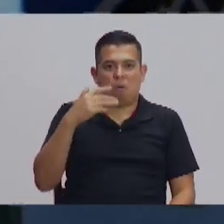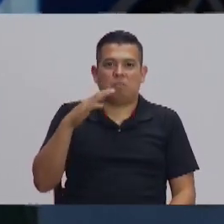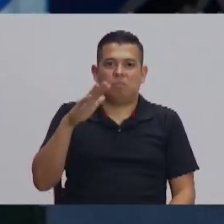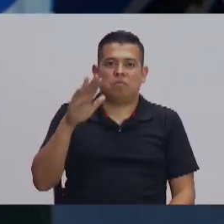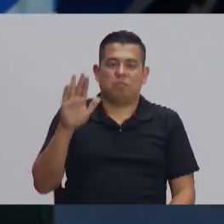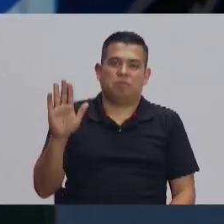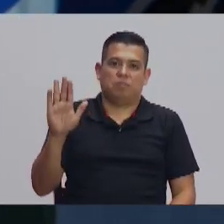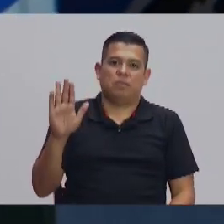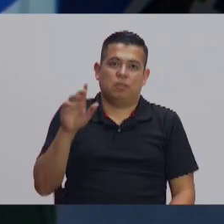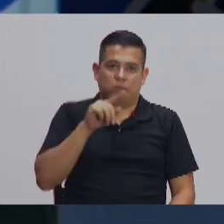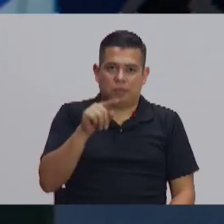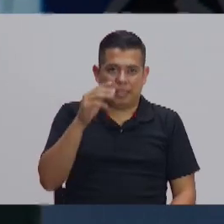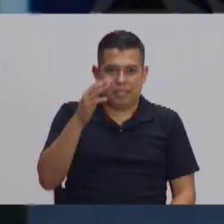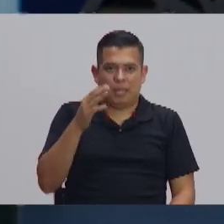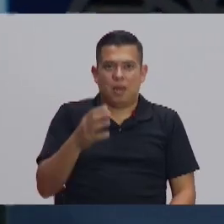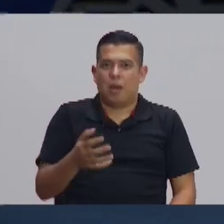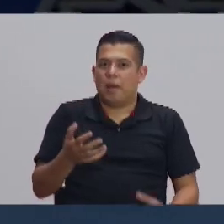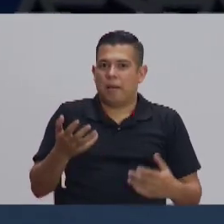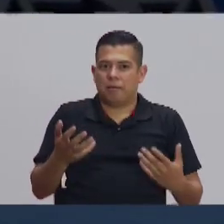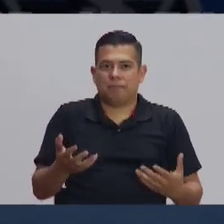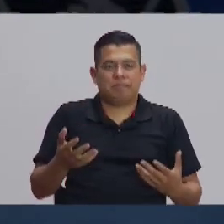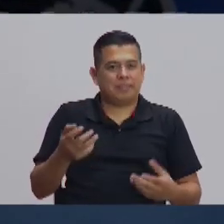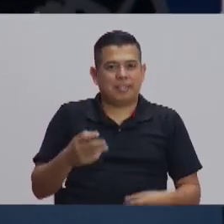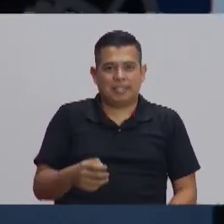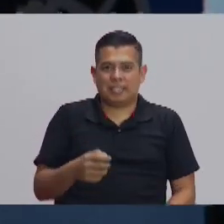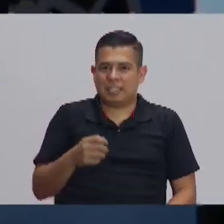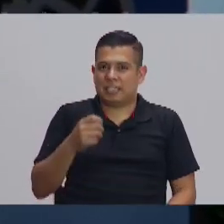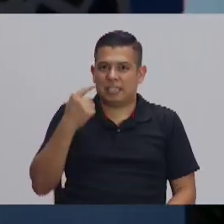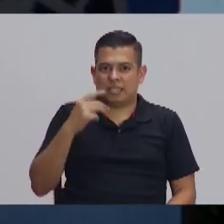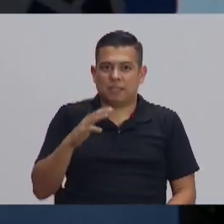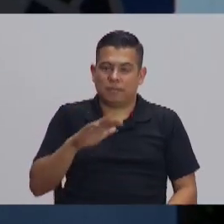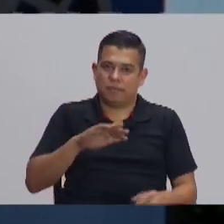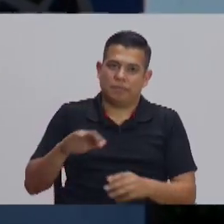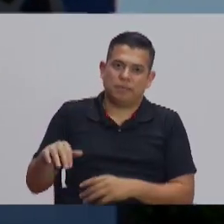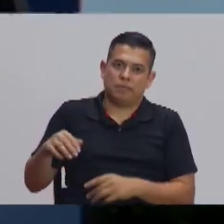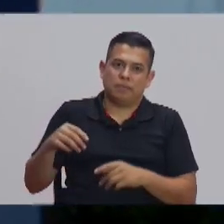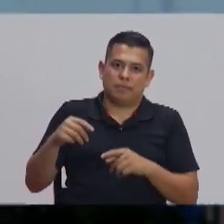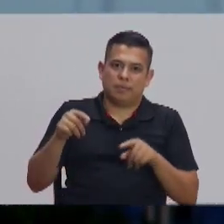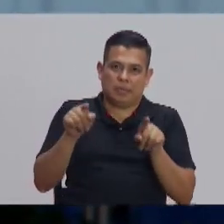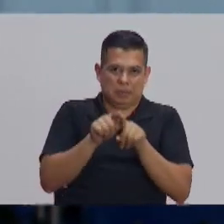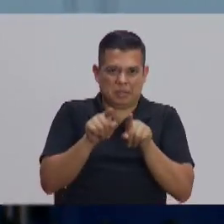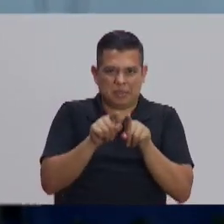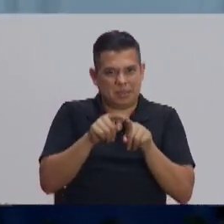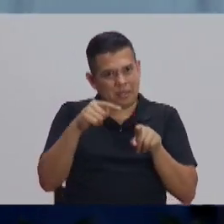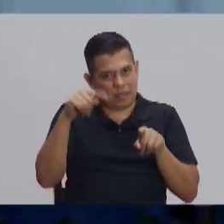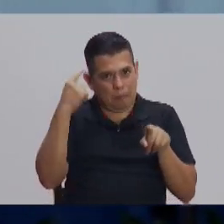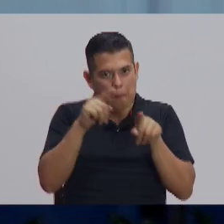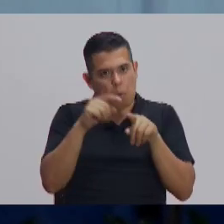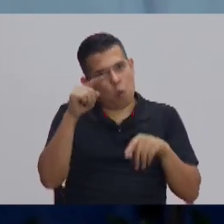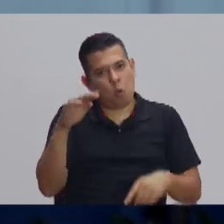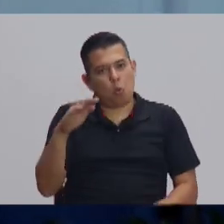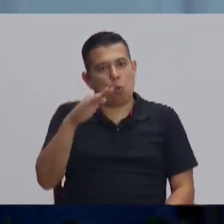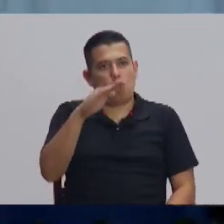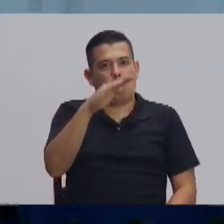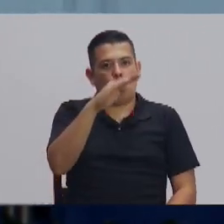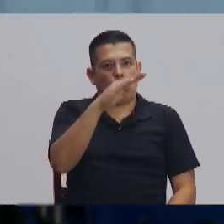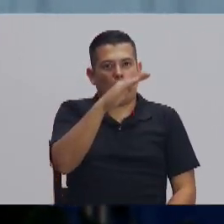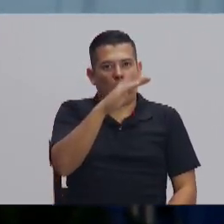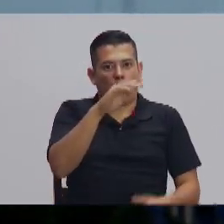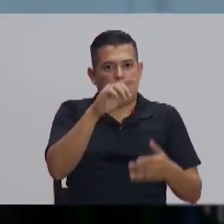de eso como ustedes no tienen una idea mi hermano mencionaba que me había ido un viajecito el fin de semana